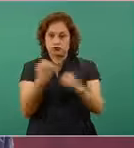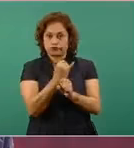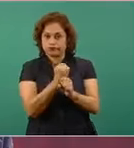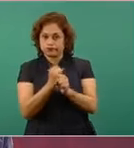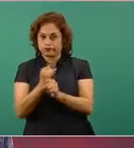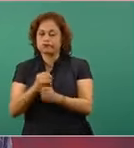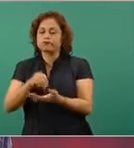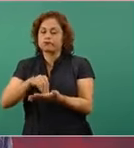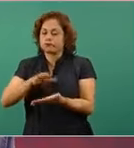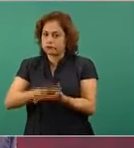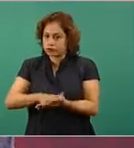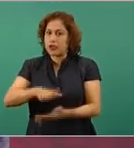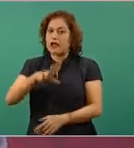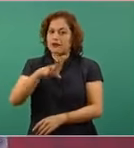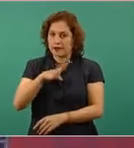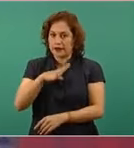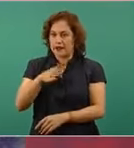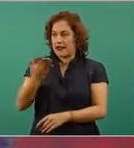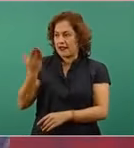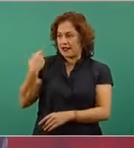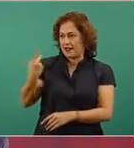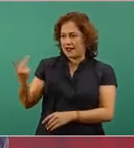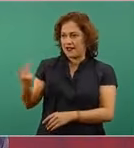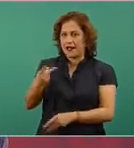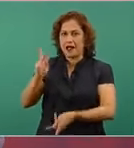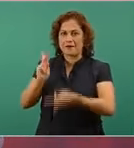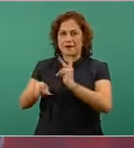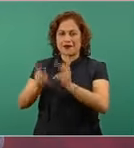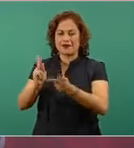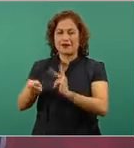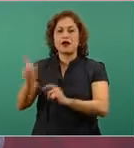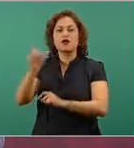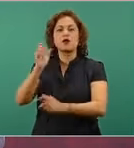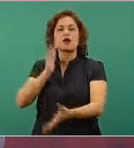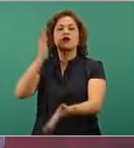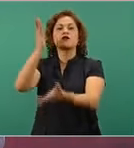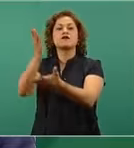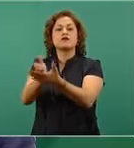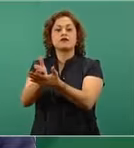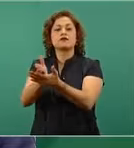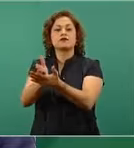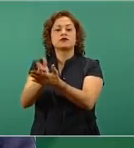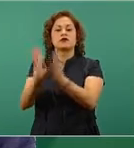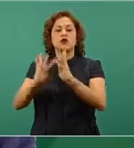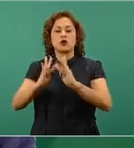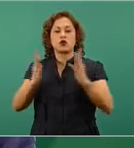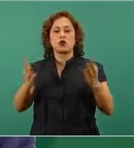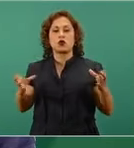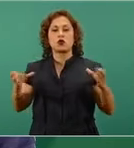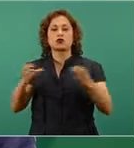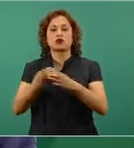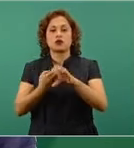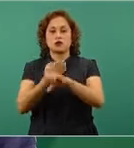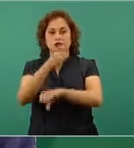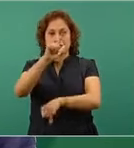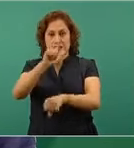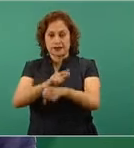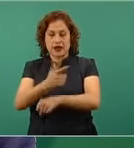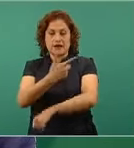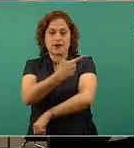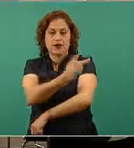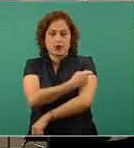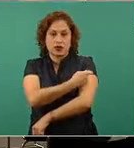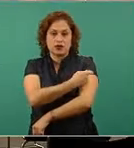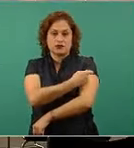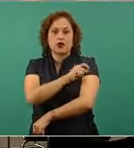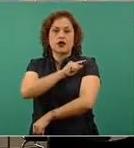acabamos de conversar él y yo cuando estuvimos en la sesión del Consejo Estatal de Vacunación allá